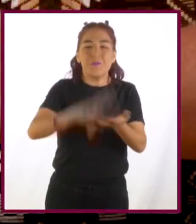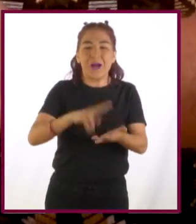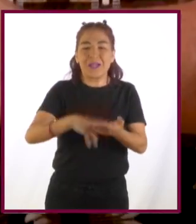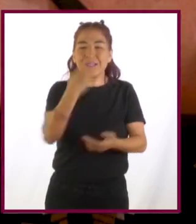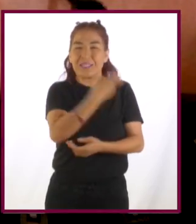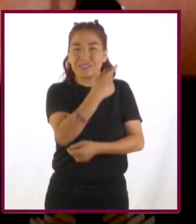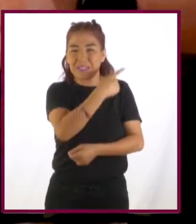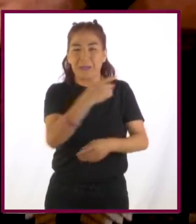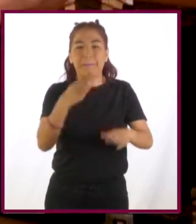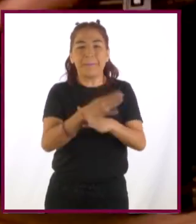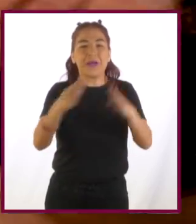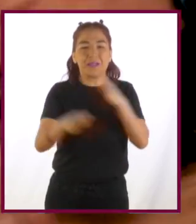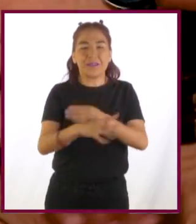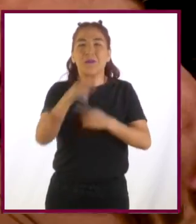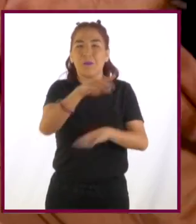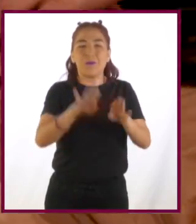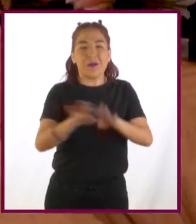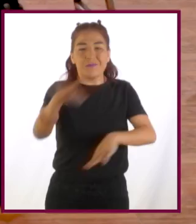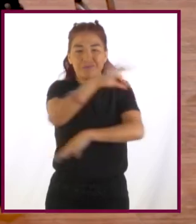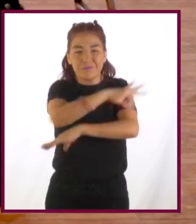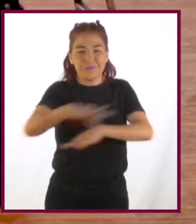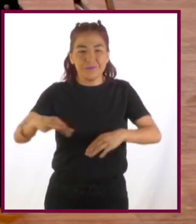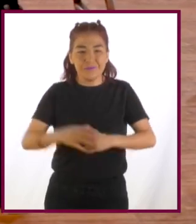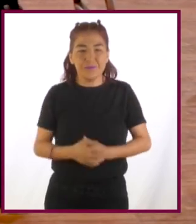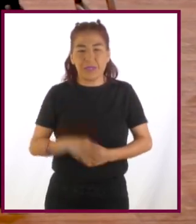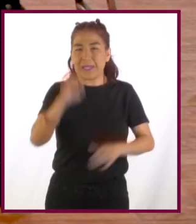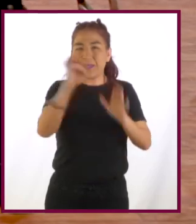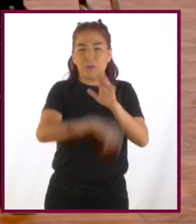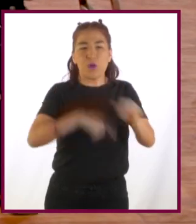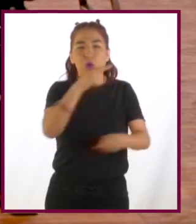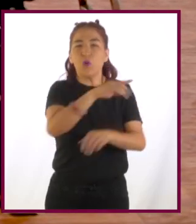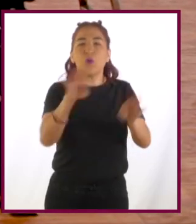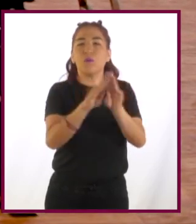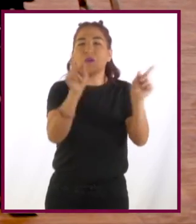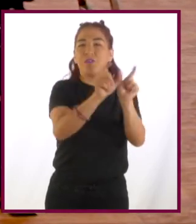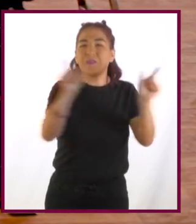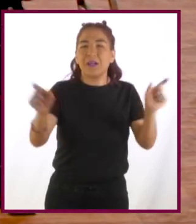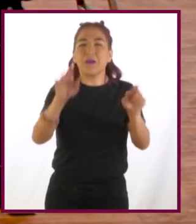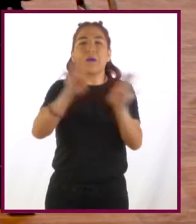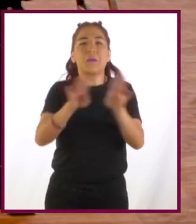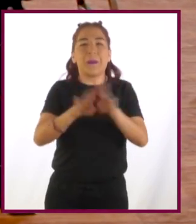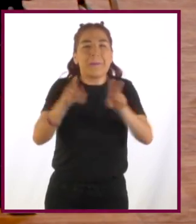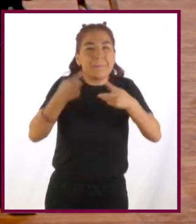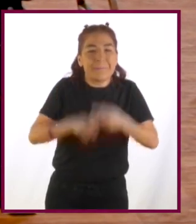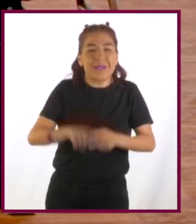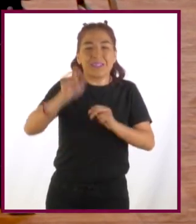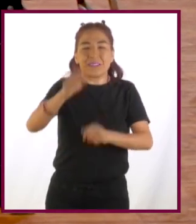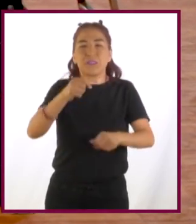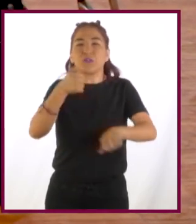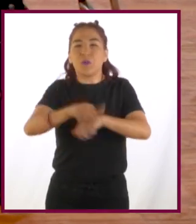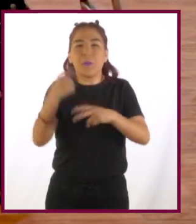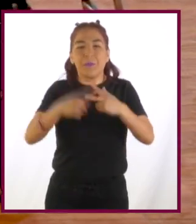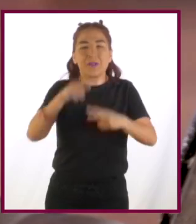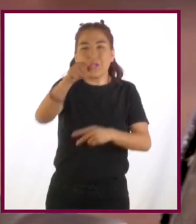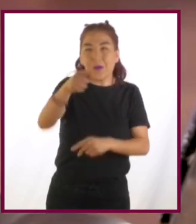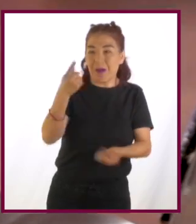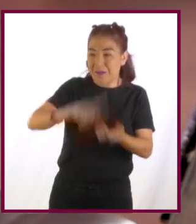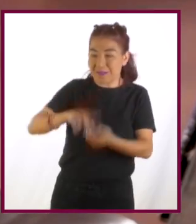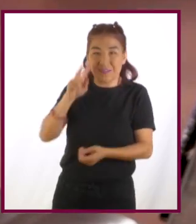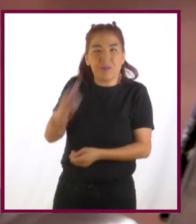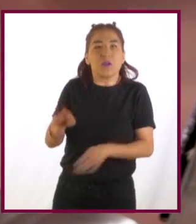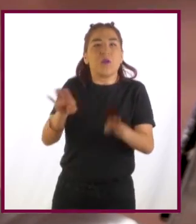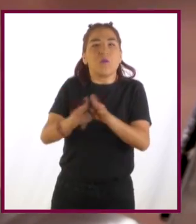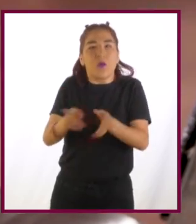o encontrar el valor del peso del objeto en la gráfica que hemos trazado. Cuando vemos una fórmula o un principio, no solemos reparar